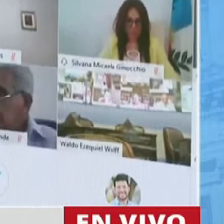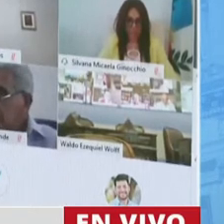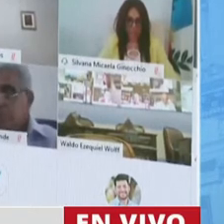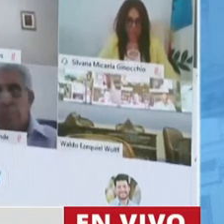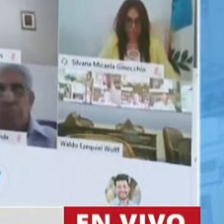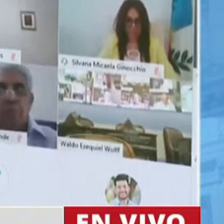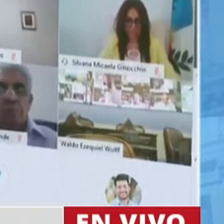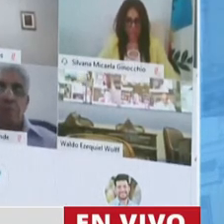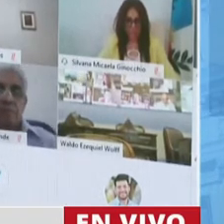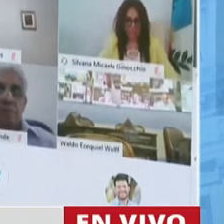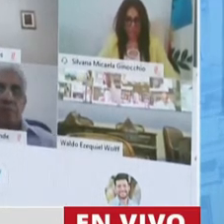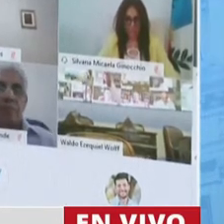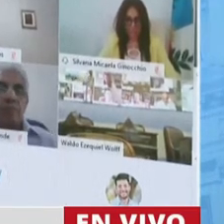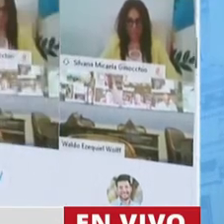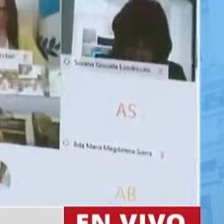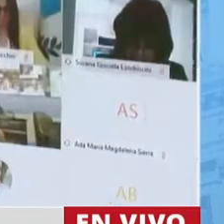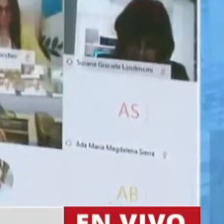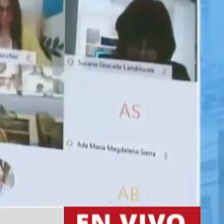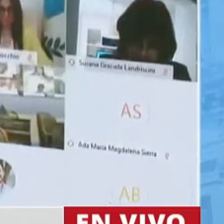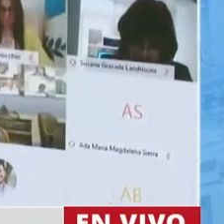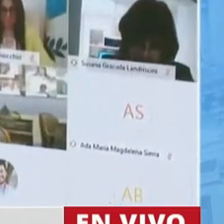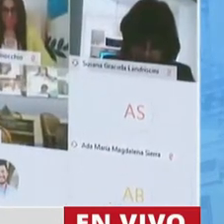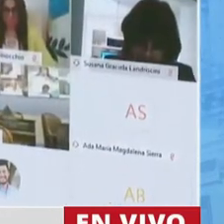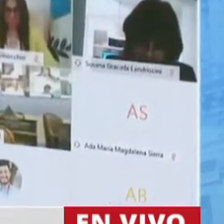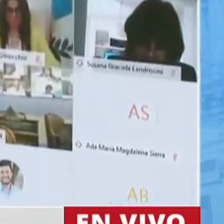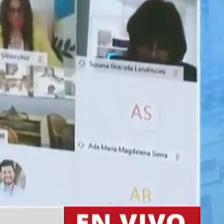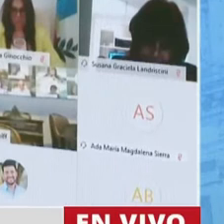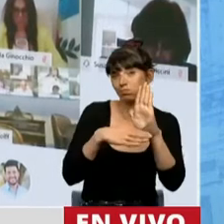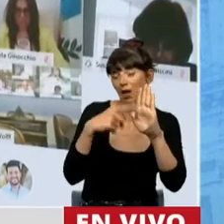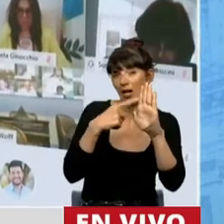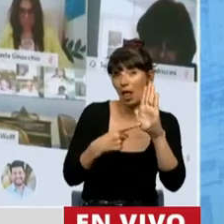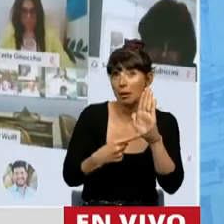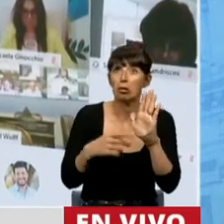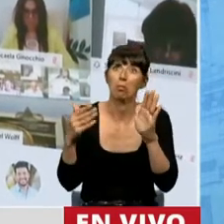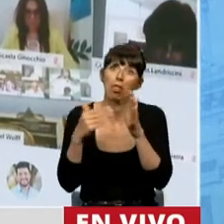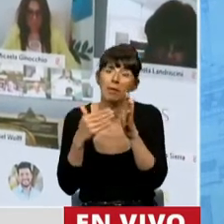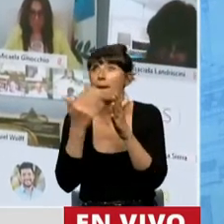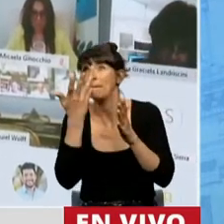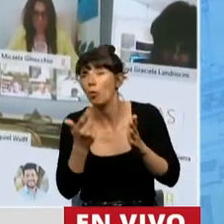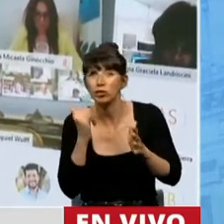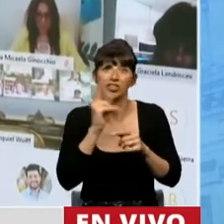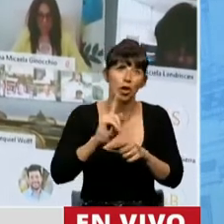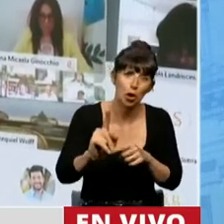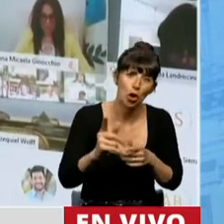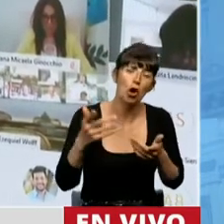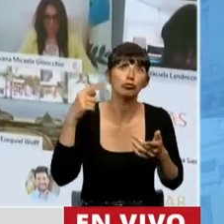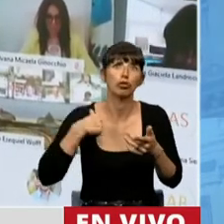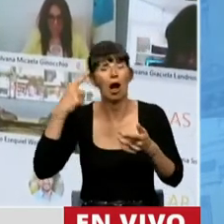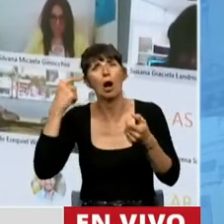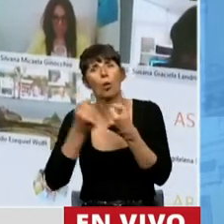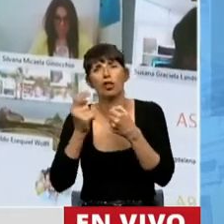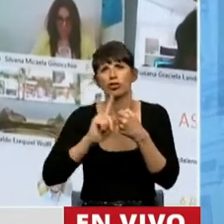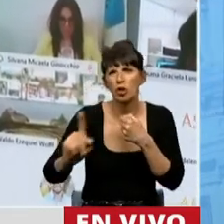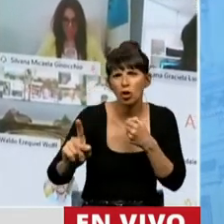de acuerdo a una normatividad que podrá gustar o no, que podremos discutirla o no, sea sometido a un nuevo acuerdo del